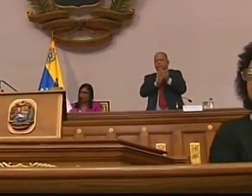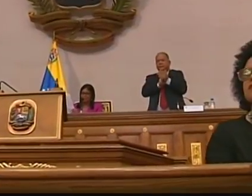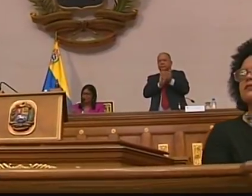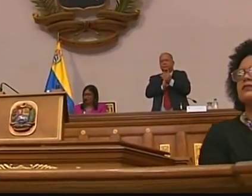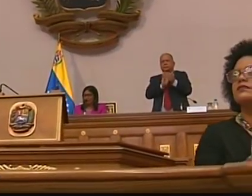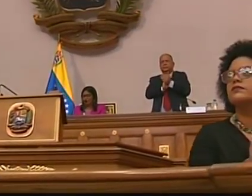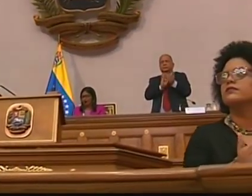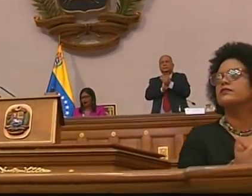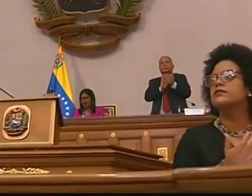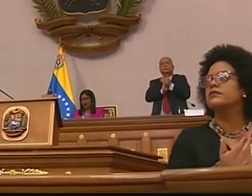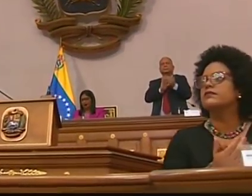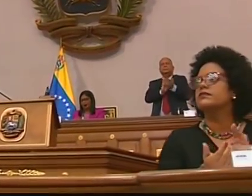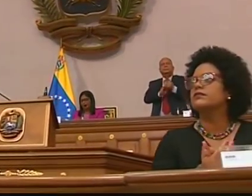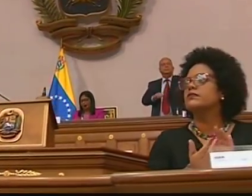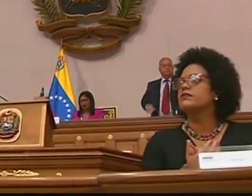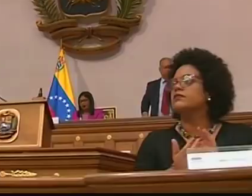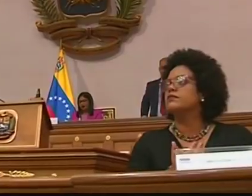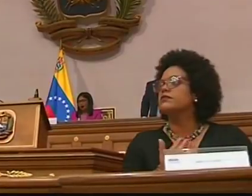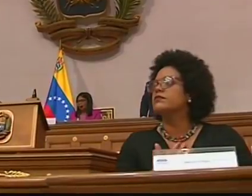además,